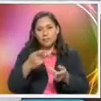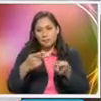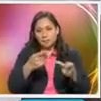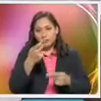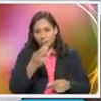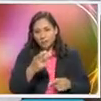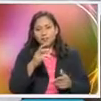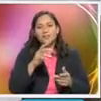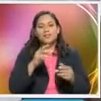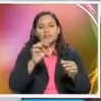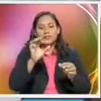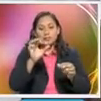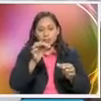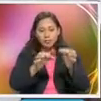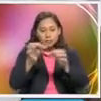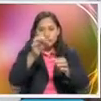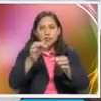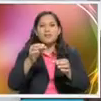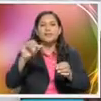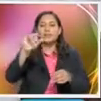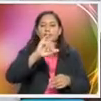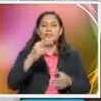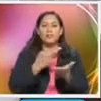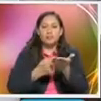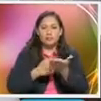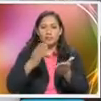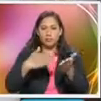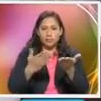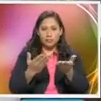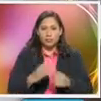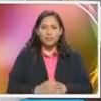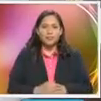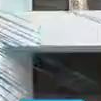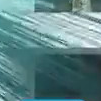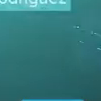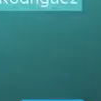ingrediente, una torre en salsa rosa. Acompáñame aquí a la cocina.